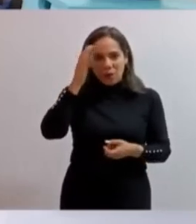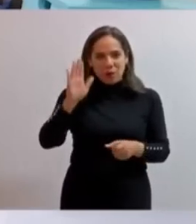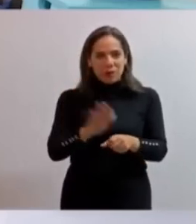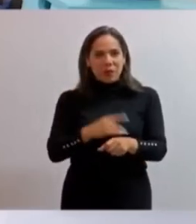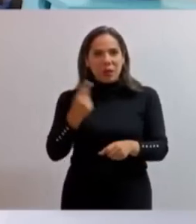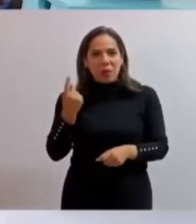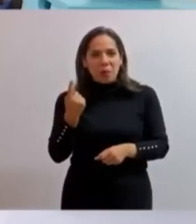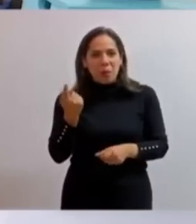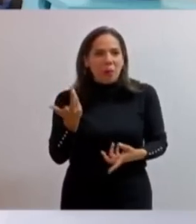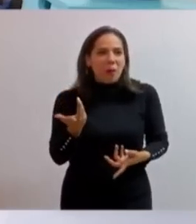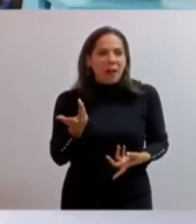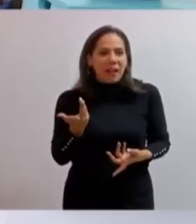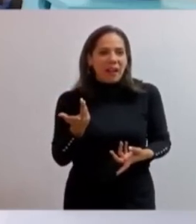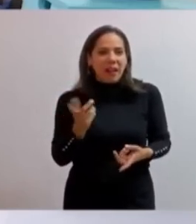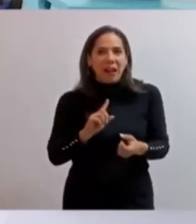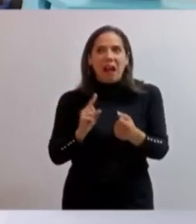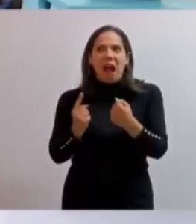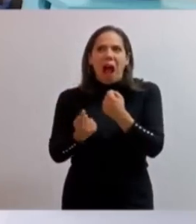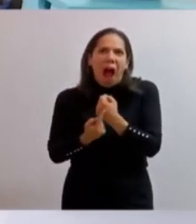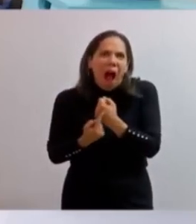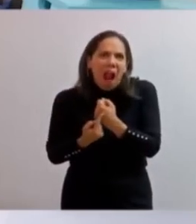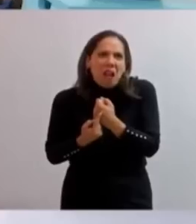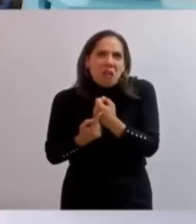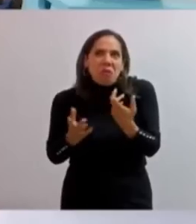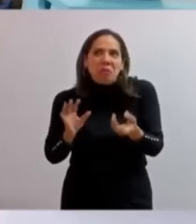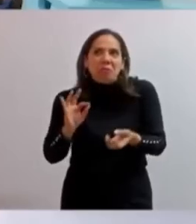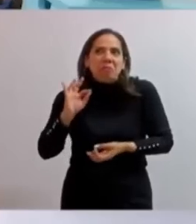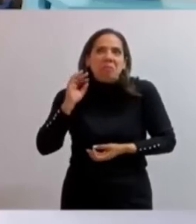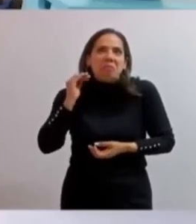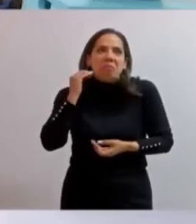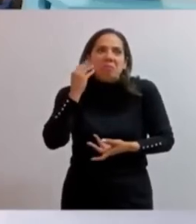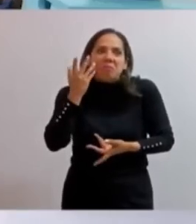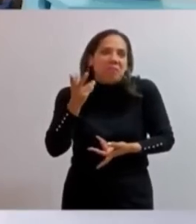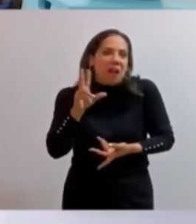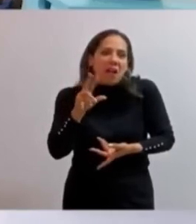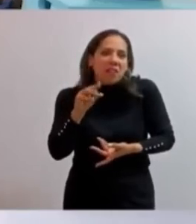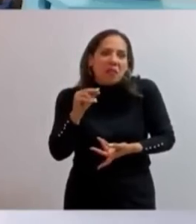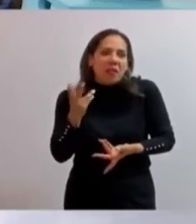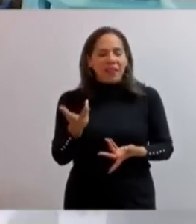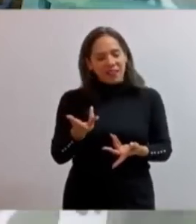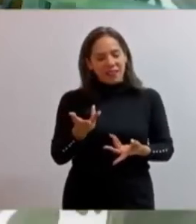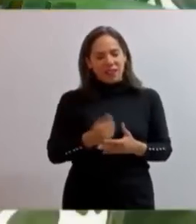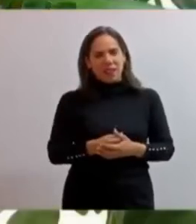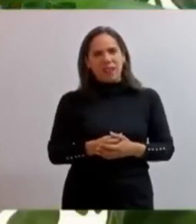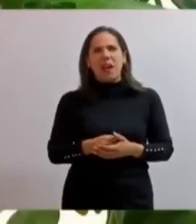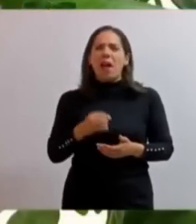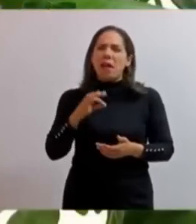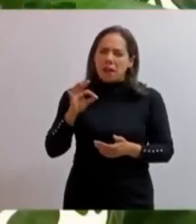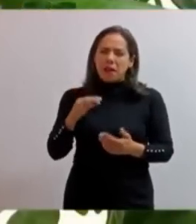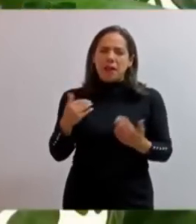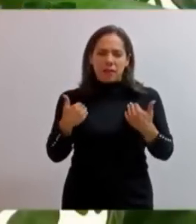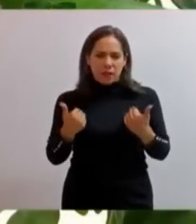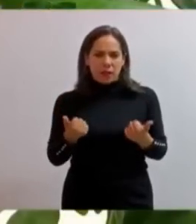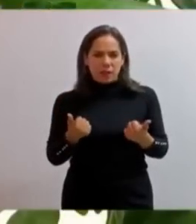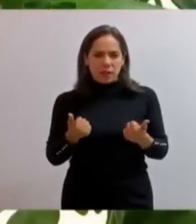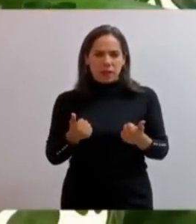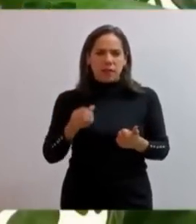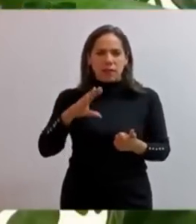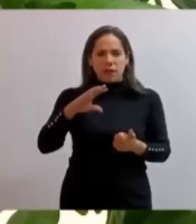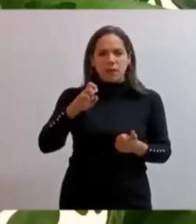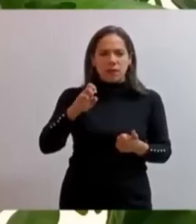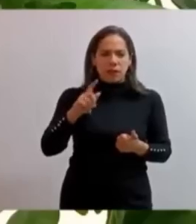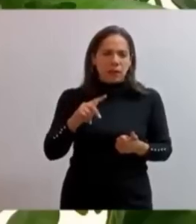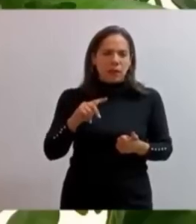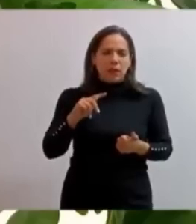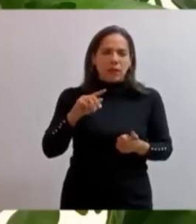trabajar. O sea, ¿a qué se debe que digan? Sí me ha tocado el Consejo Técnico Escolar que,